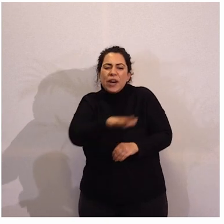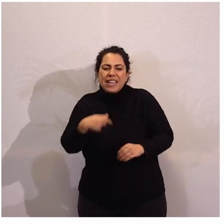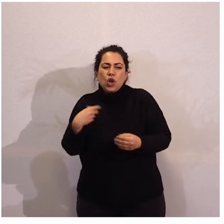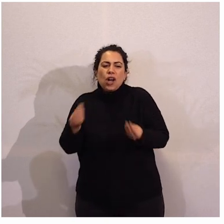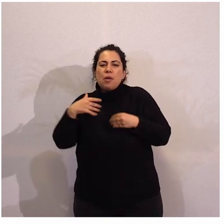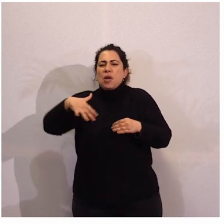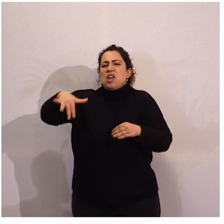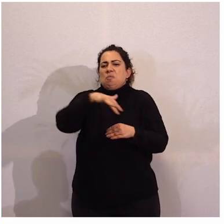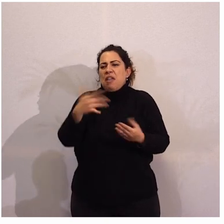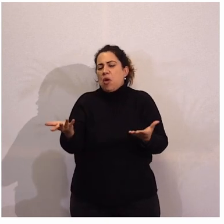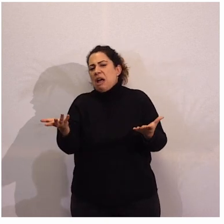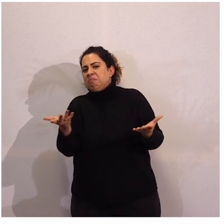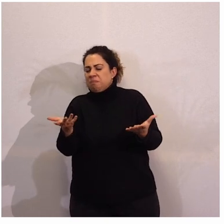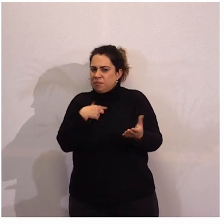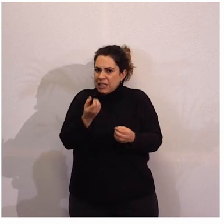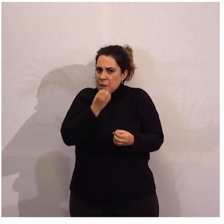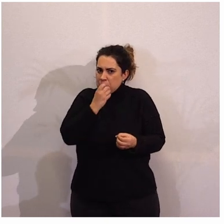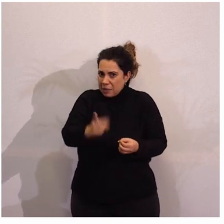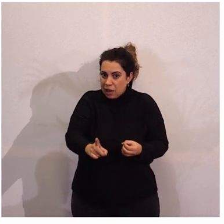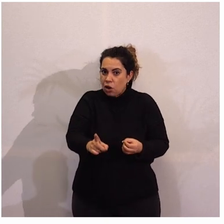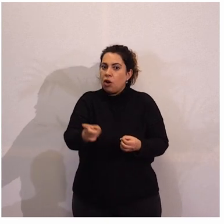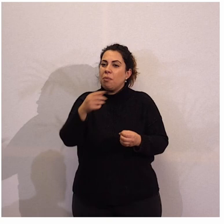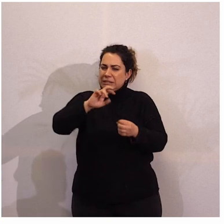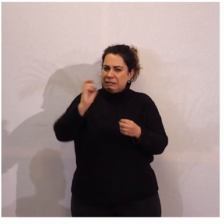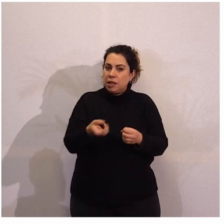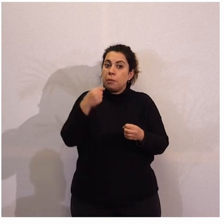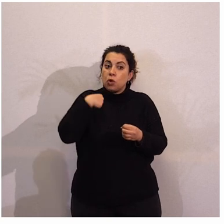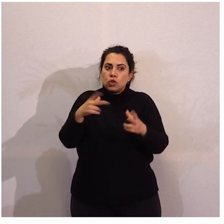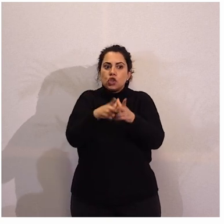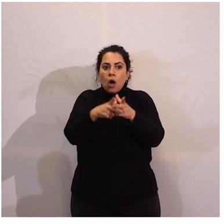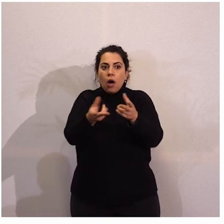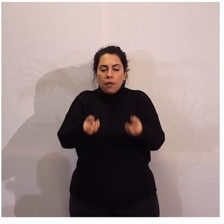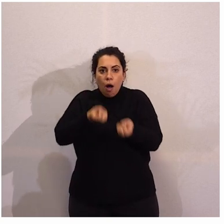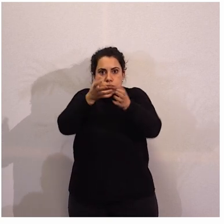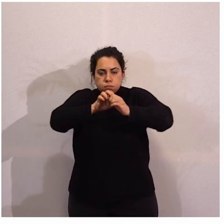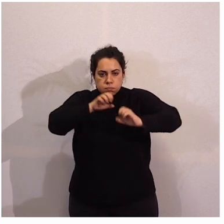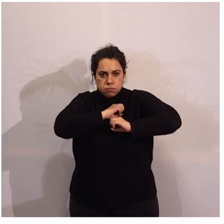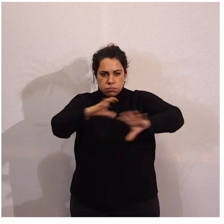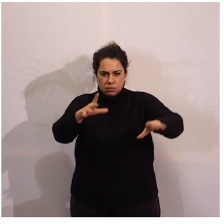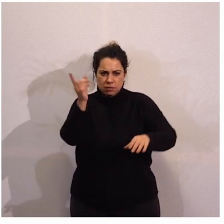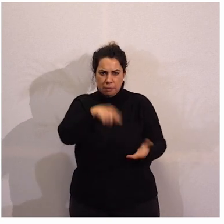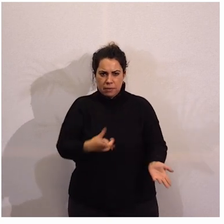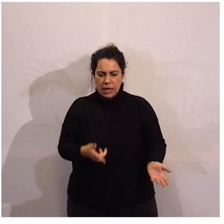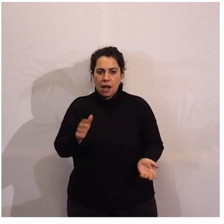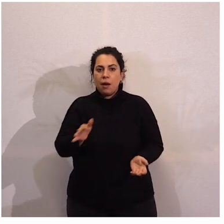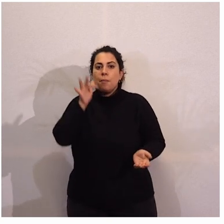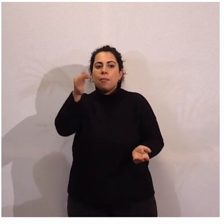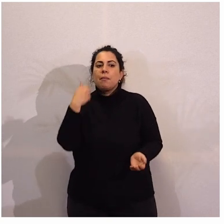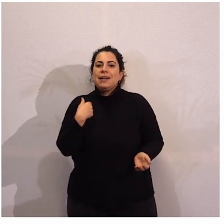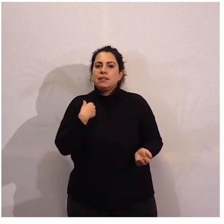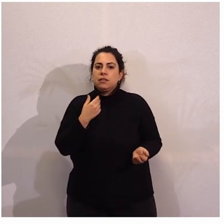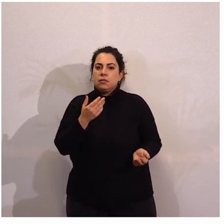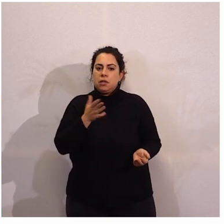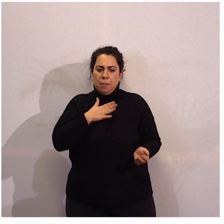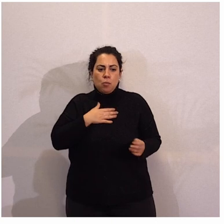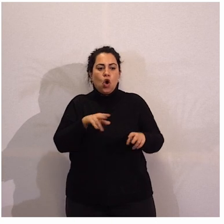etcétera. Cómo eso lo contamos también a toda la sociedad y, sobre todo, también cómo lo llevamos a la mesa de